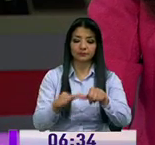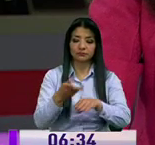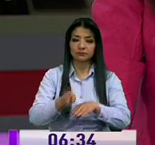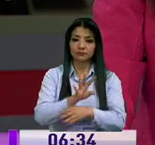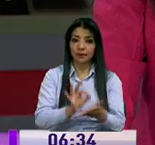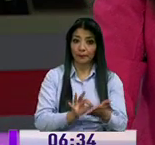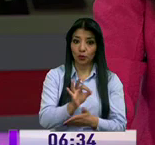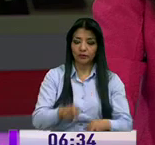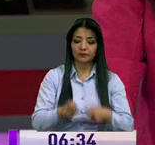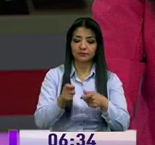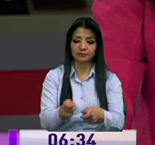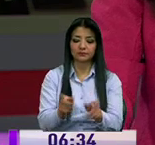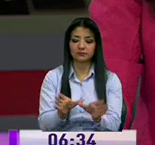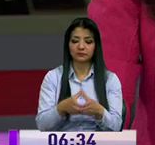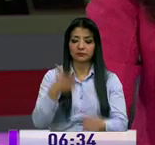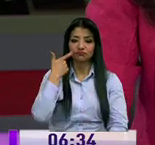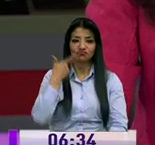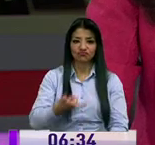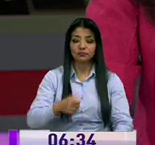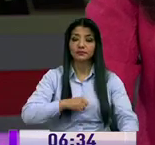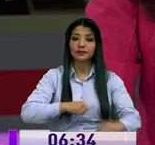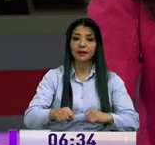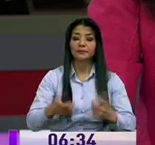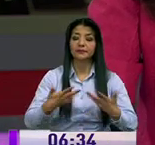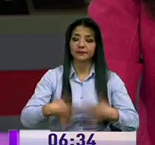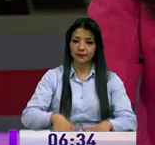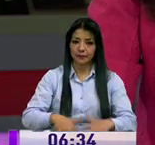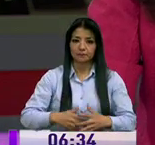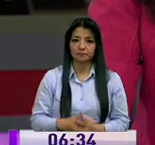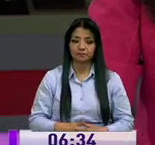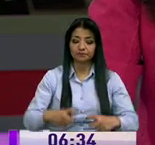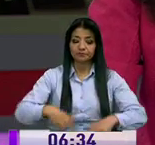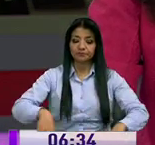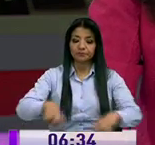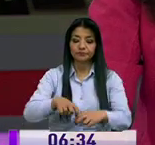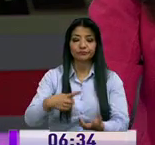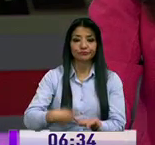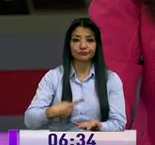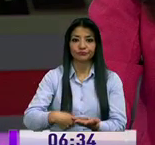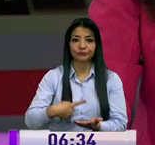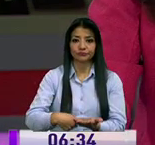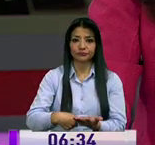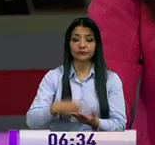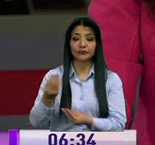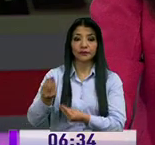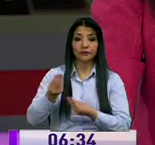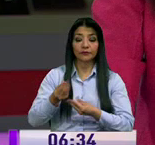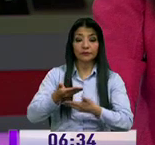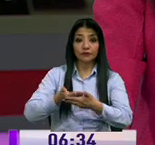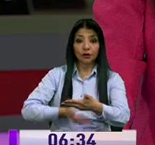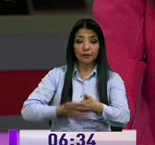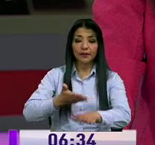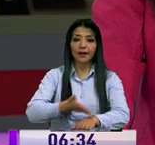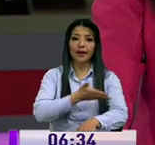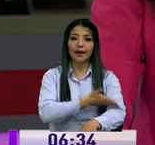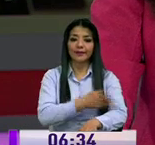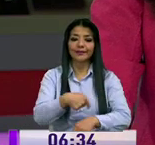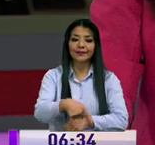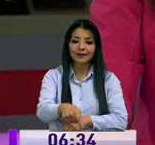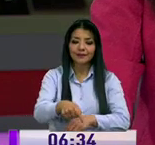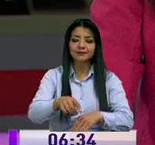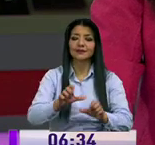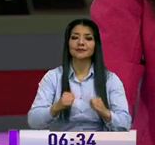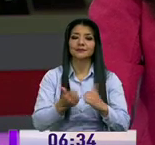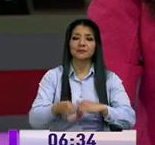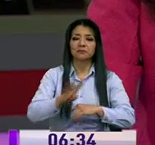Comisión de Fiscalización para ser tramitados. Esta mesa legislativa espera contar con el informe antes de la vacancia legislativa que